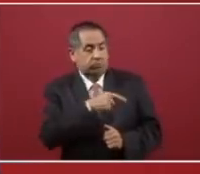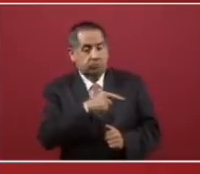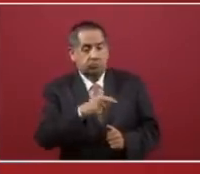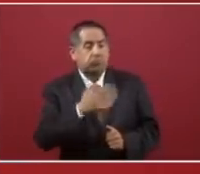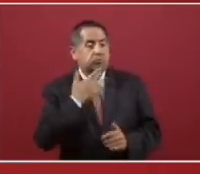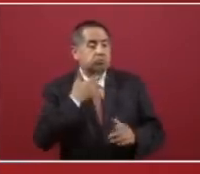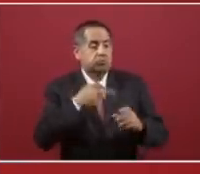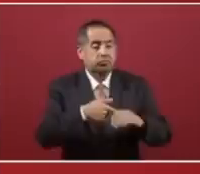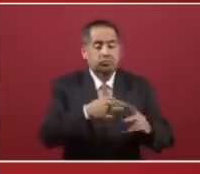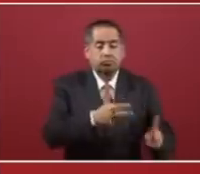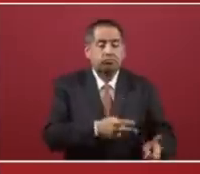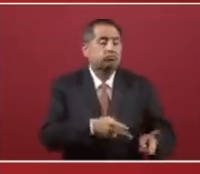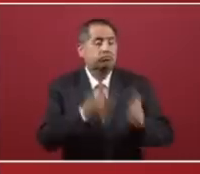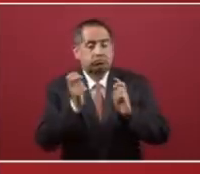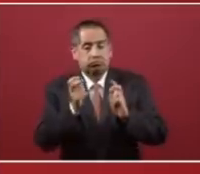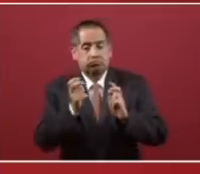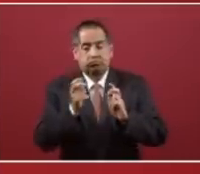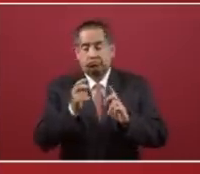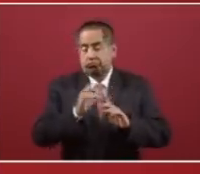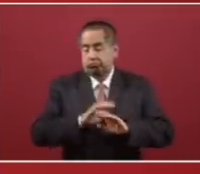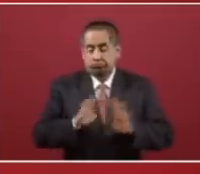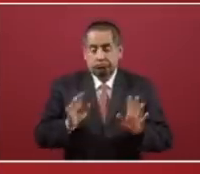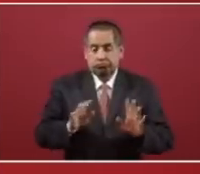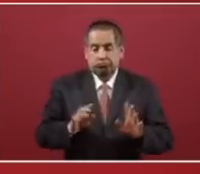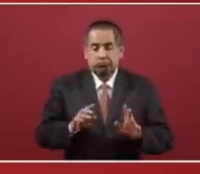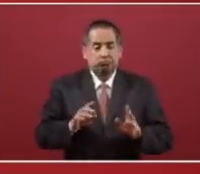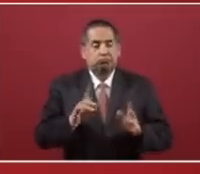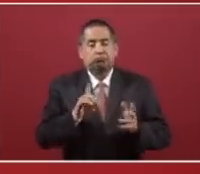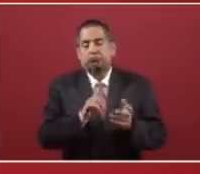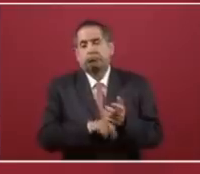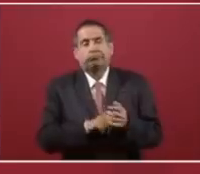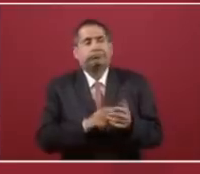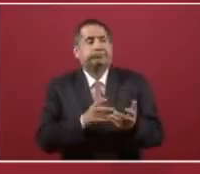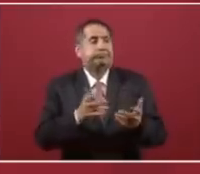gasolina de una